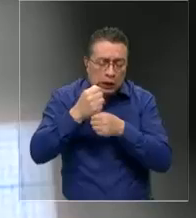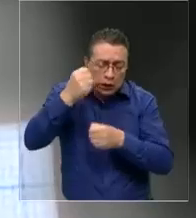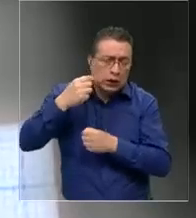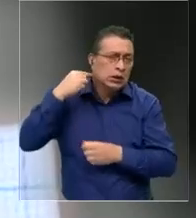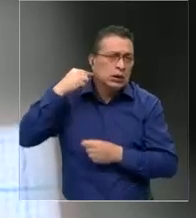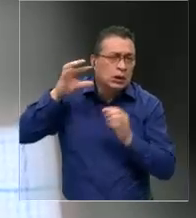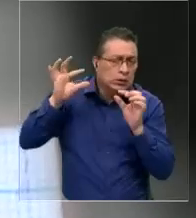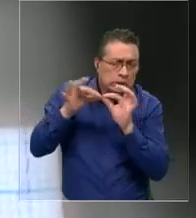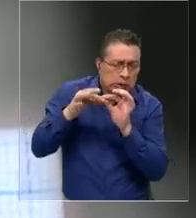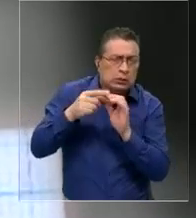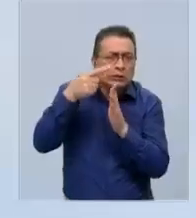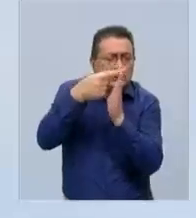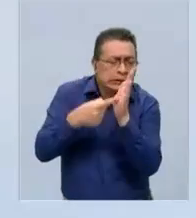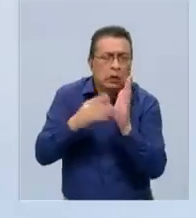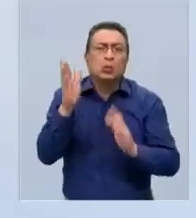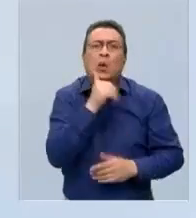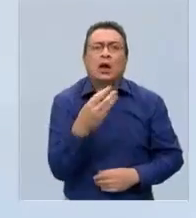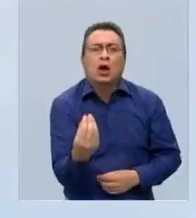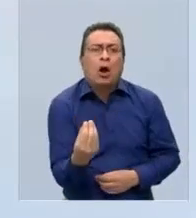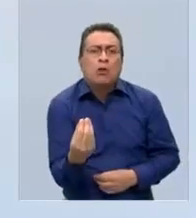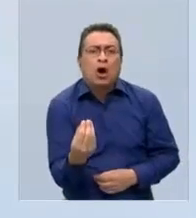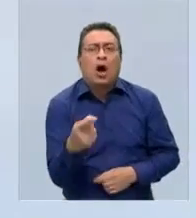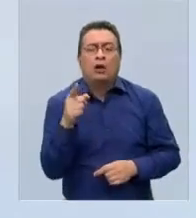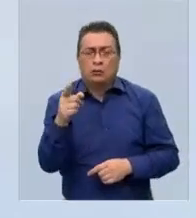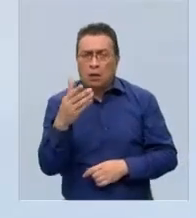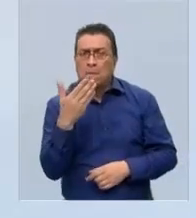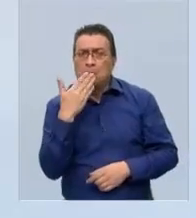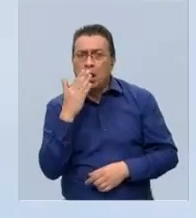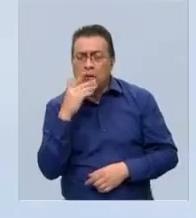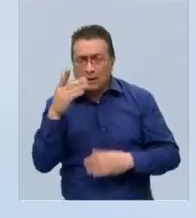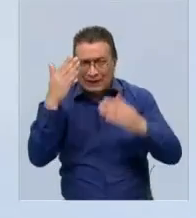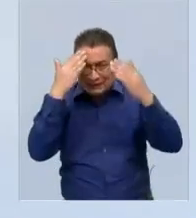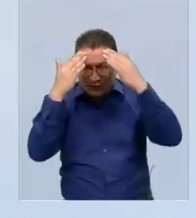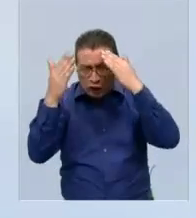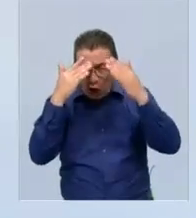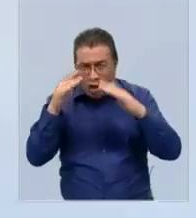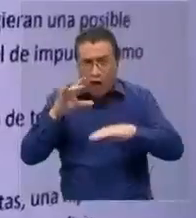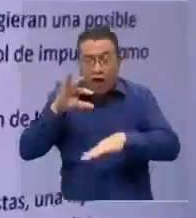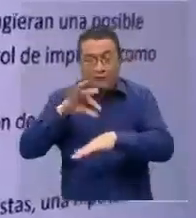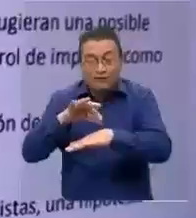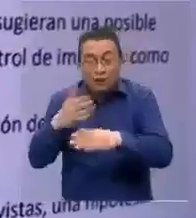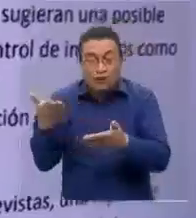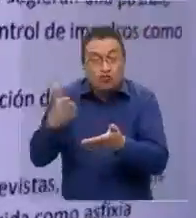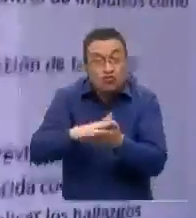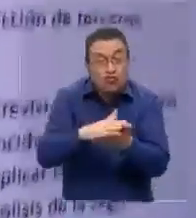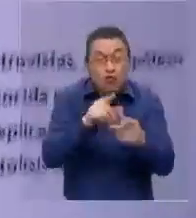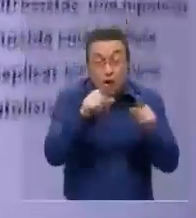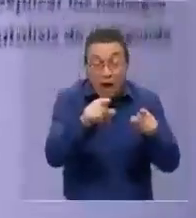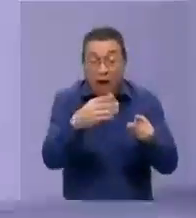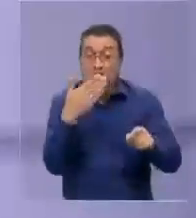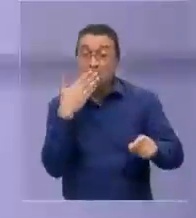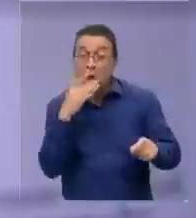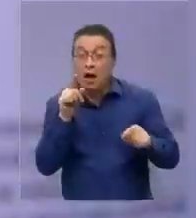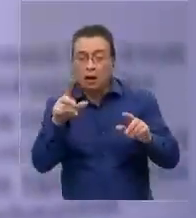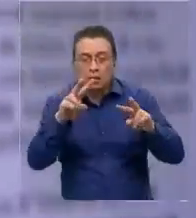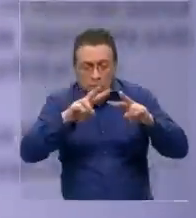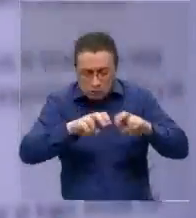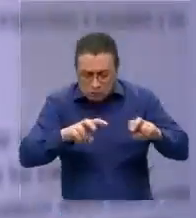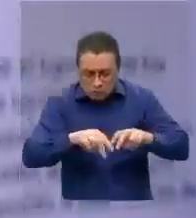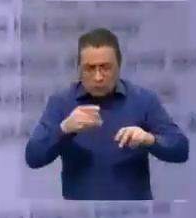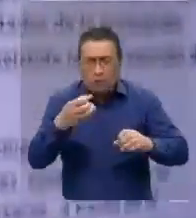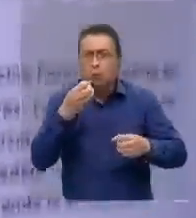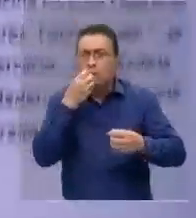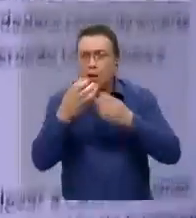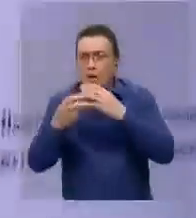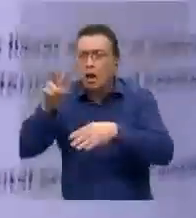surcos. Paralelamente, el profesional contactó a la psicóloga forense Pilar Navarrete para que analizara los antecedentes,